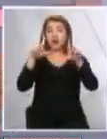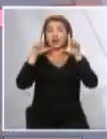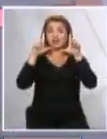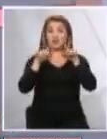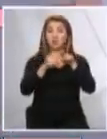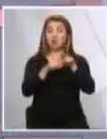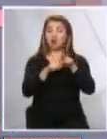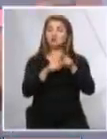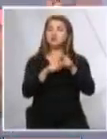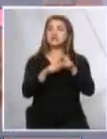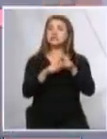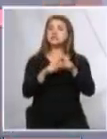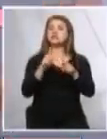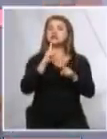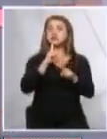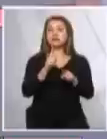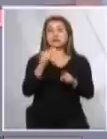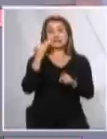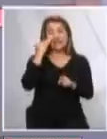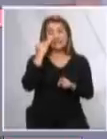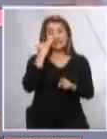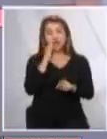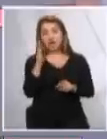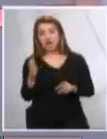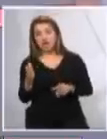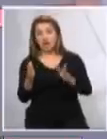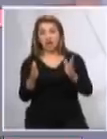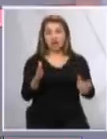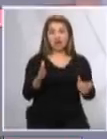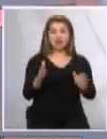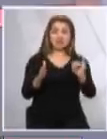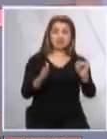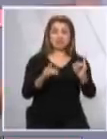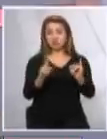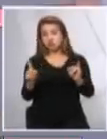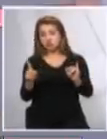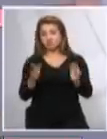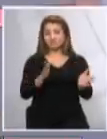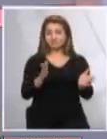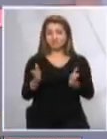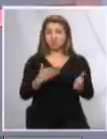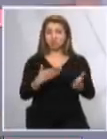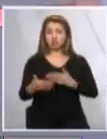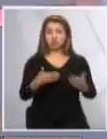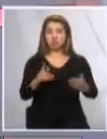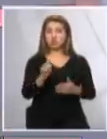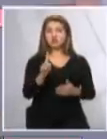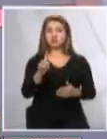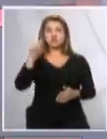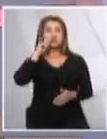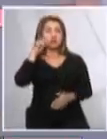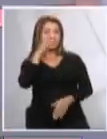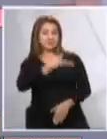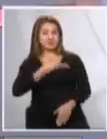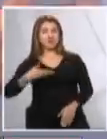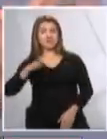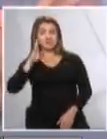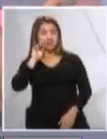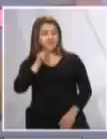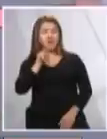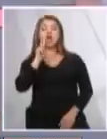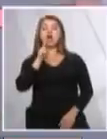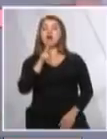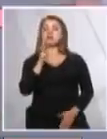que de alguna manera tiene un pie en cada lado, ¿cierto?, en esos dos mundos, y no necesariamente obliga a la presidenta a tener que dar